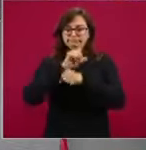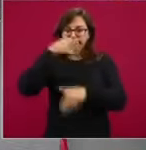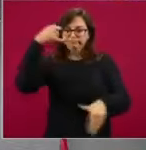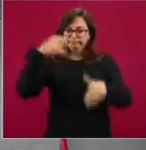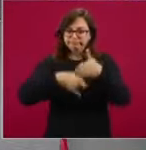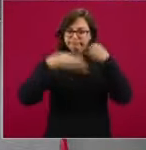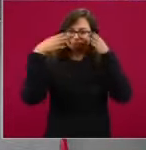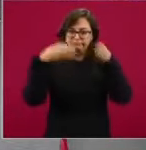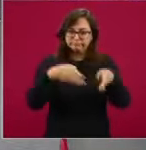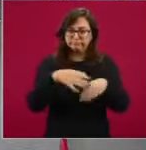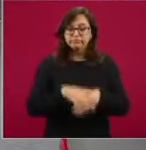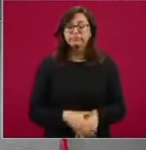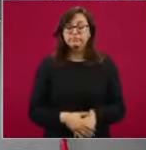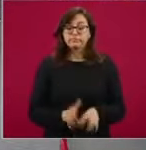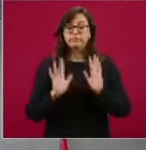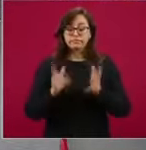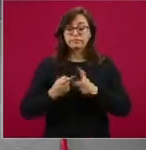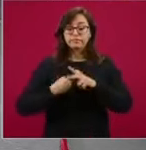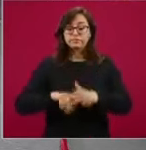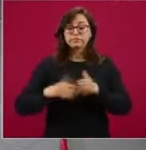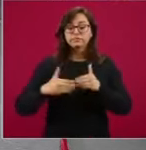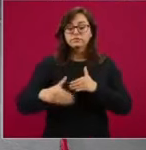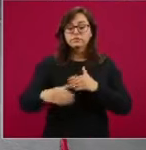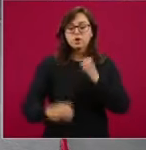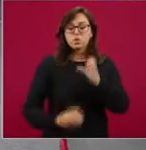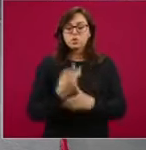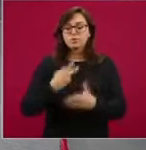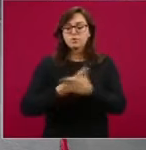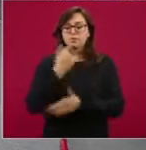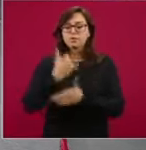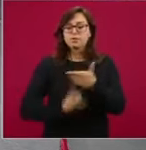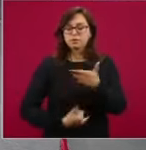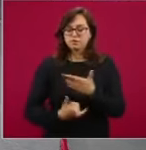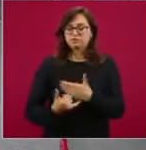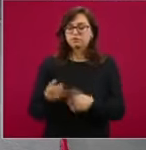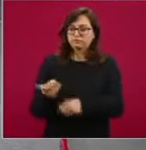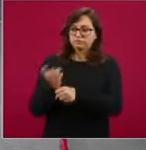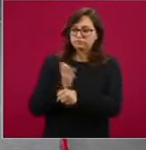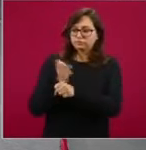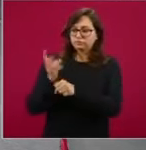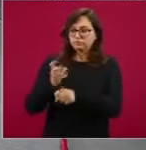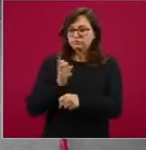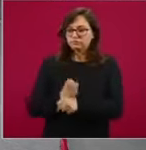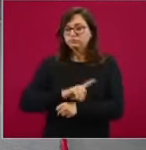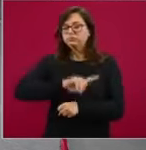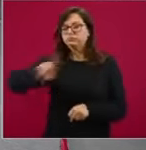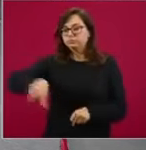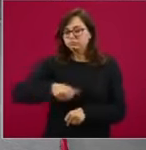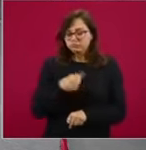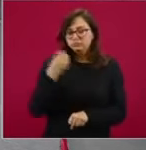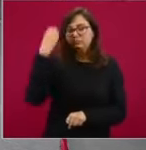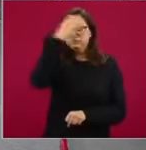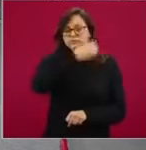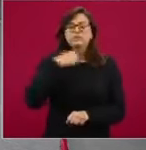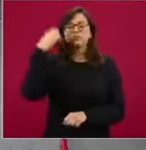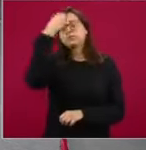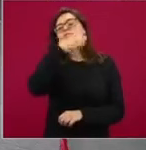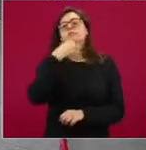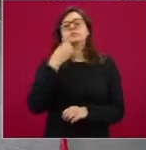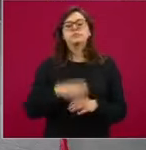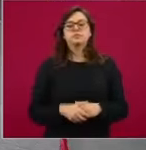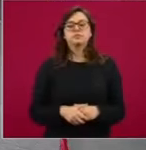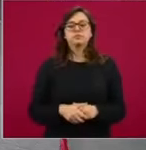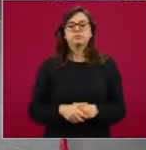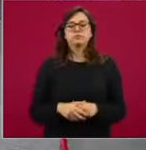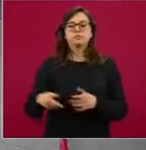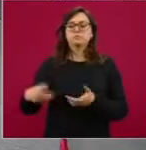proyecto que estará ya en curso ahora con la convocatoria y próxima realización del Examen Nacional de Residencias Médicas, la edición